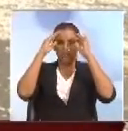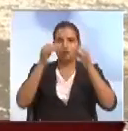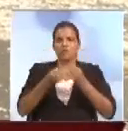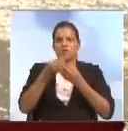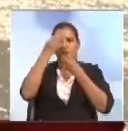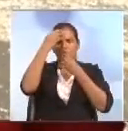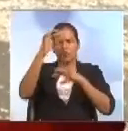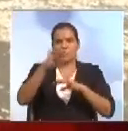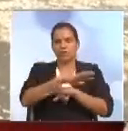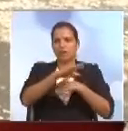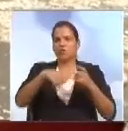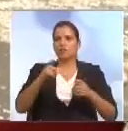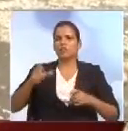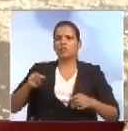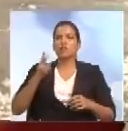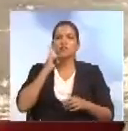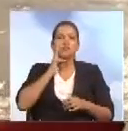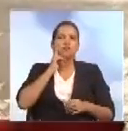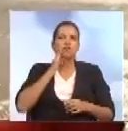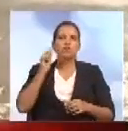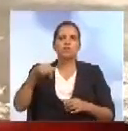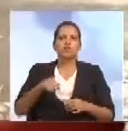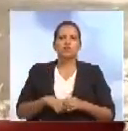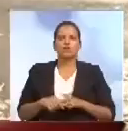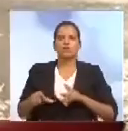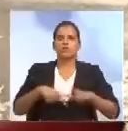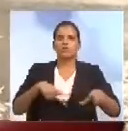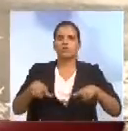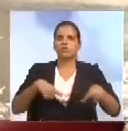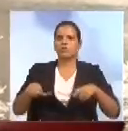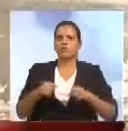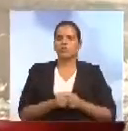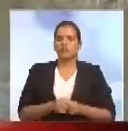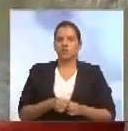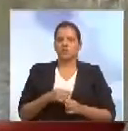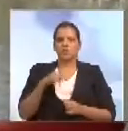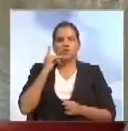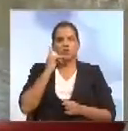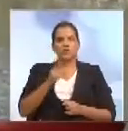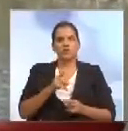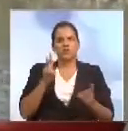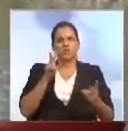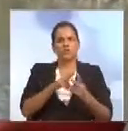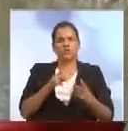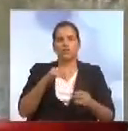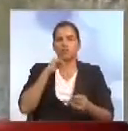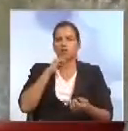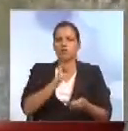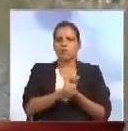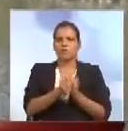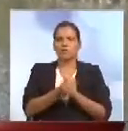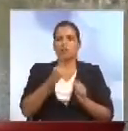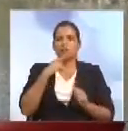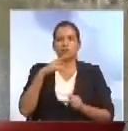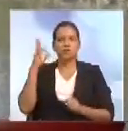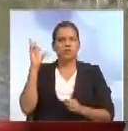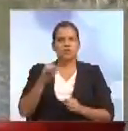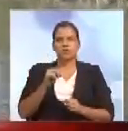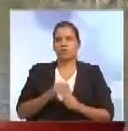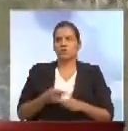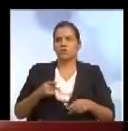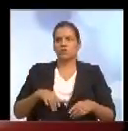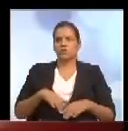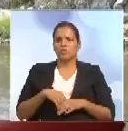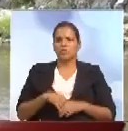informativa a los turistas que llegan a disfrutar del balneario de agua dulce, haciéndoles conocer del problema para que no arriesguen